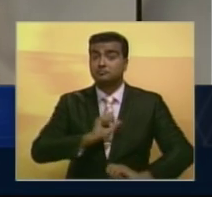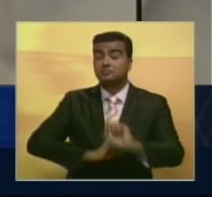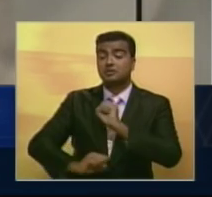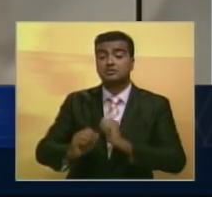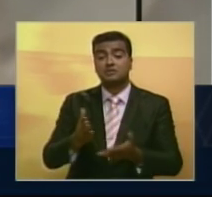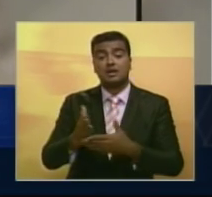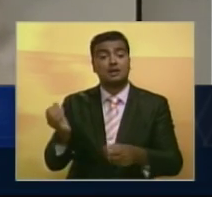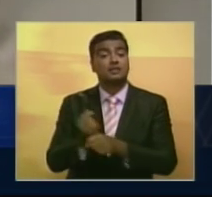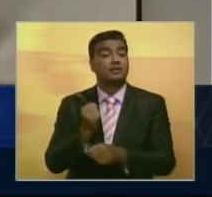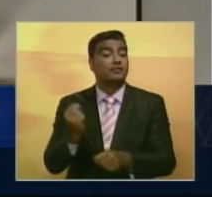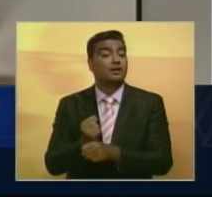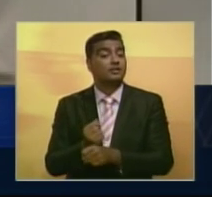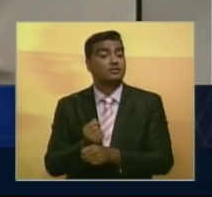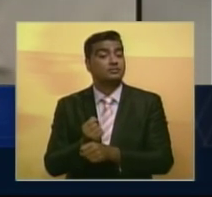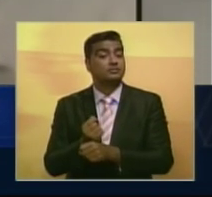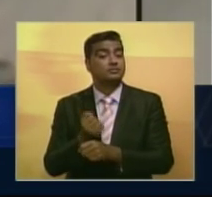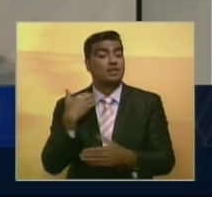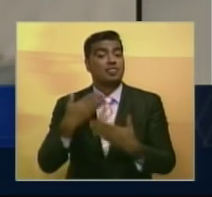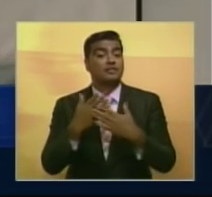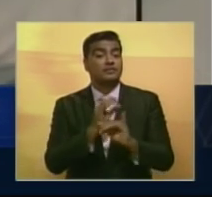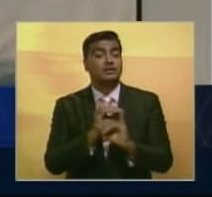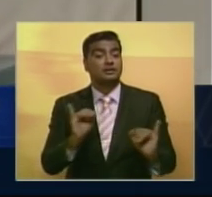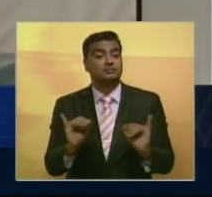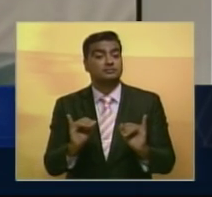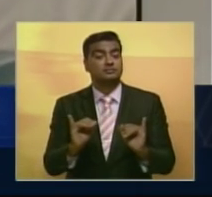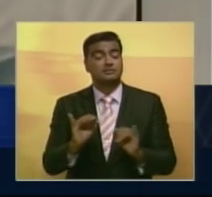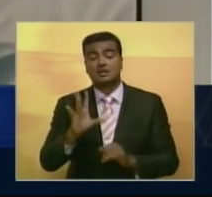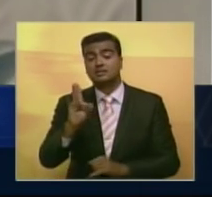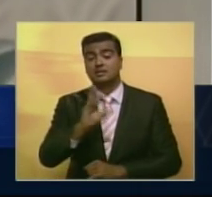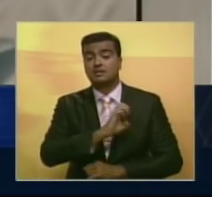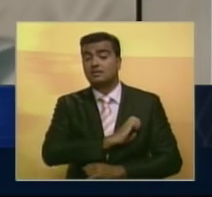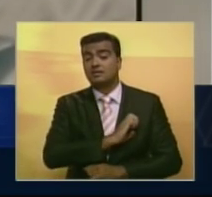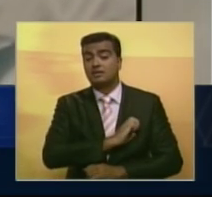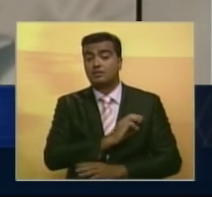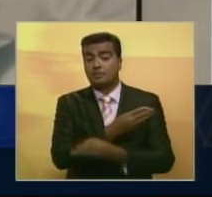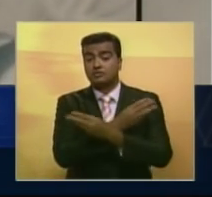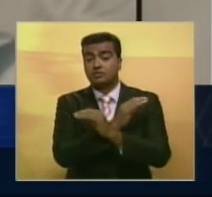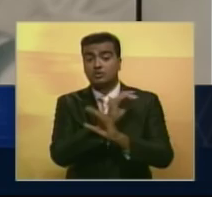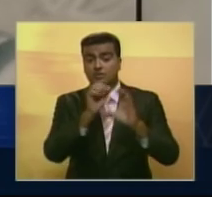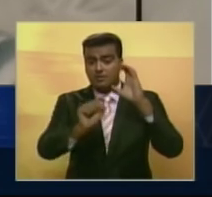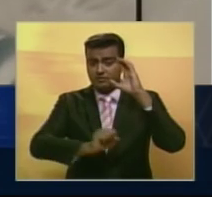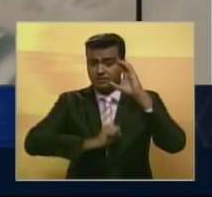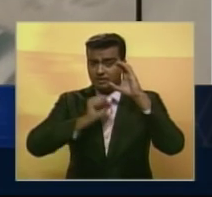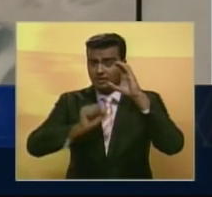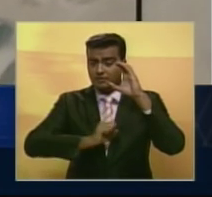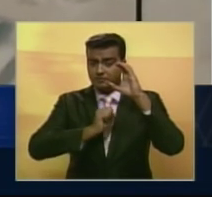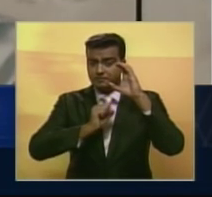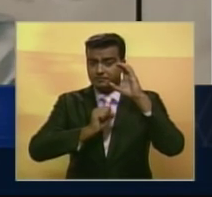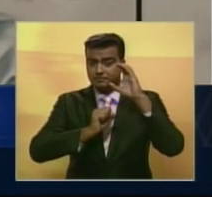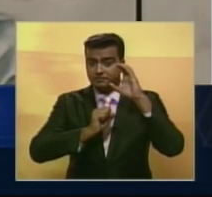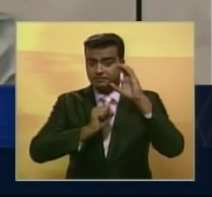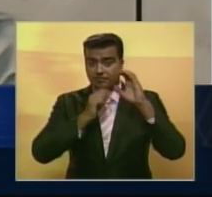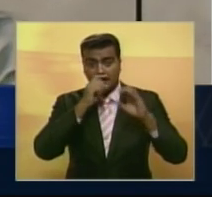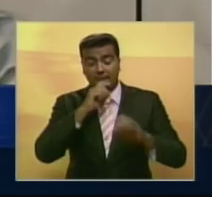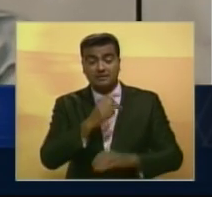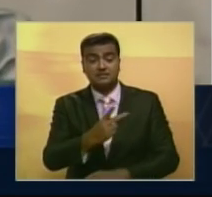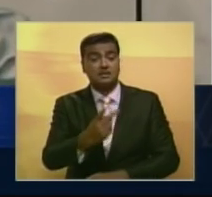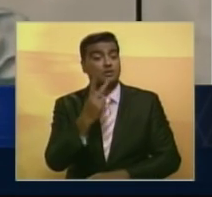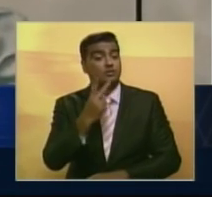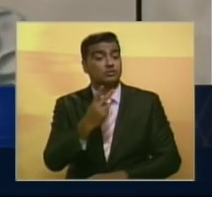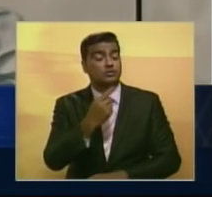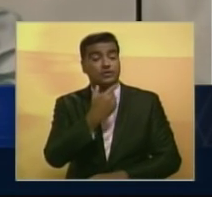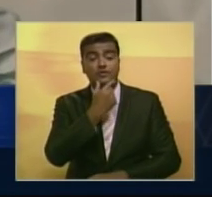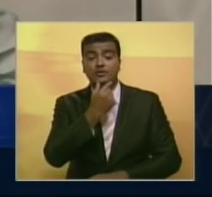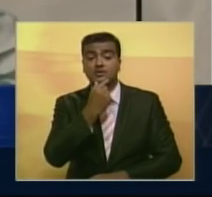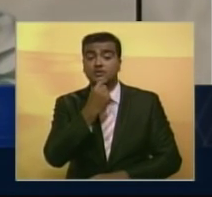seguir trabajando hasta el final. El día 7 de enero publicó su último videoclip, Lazarus, el segundo single de